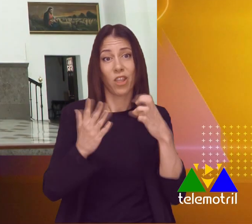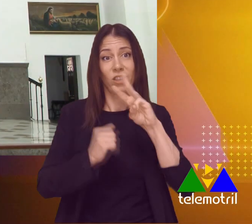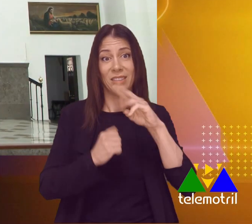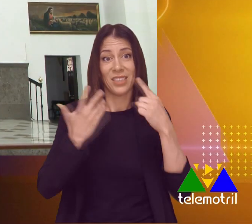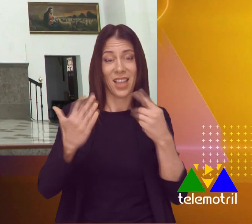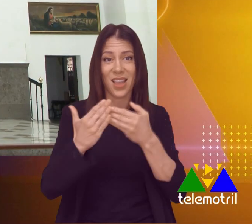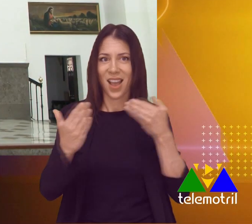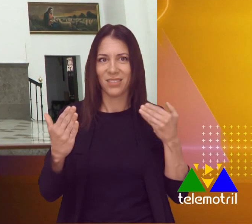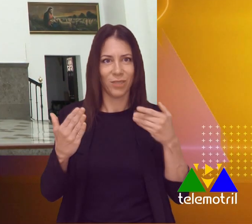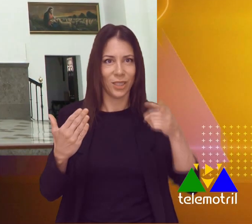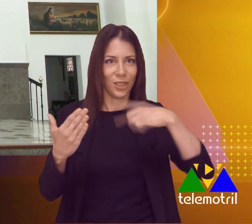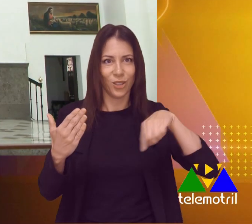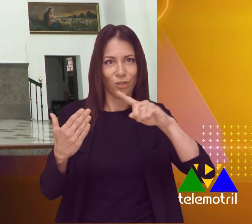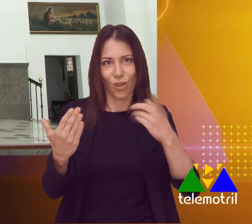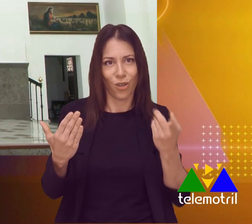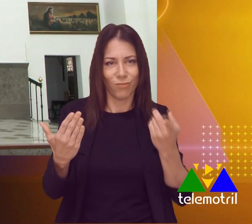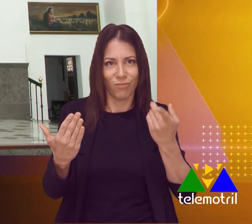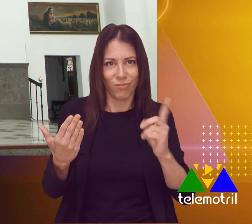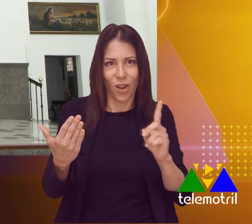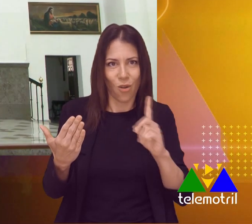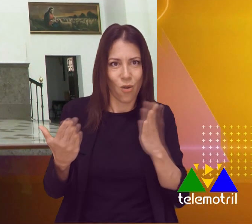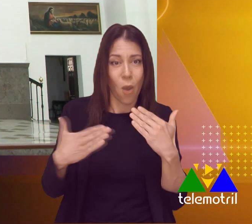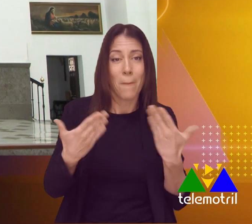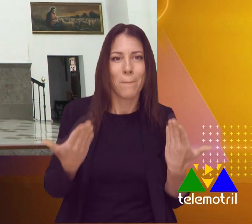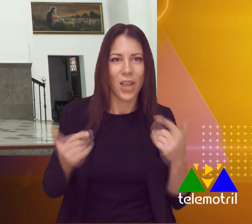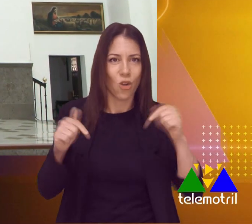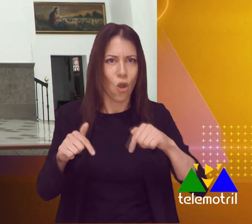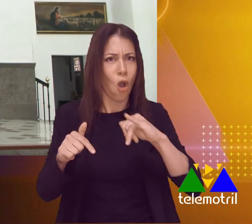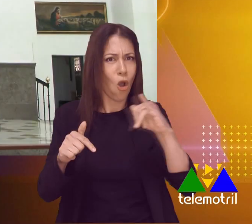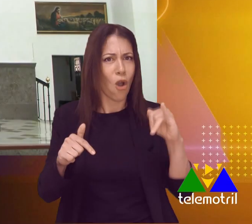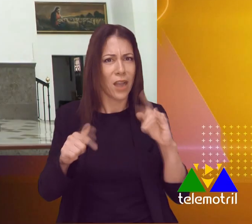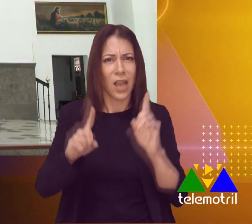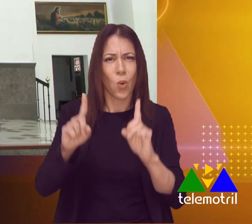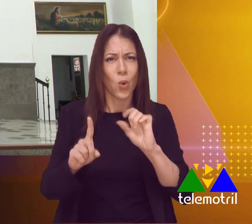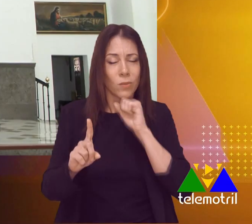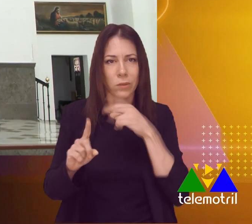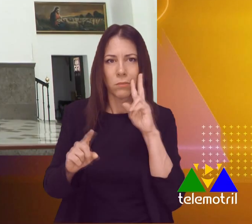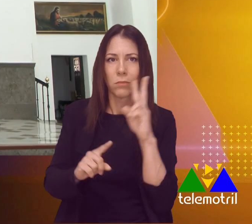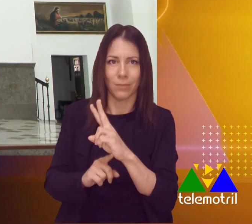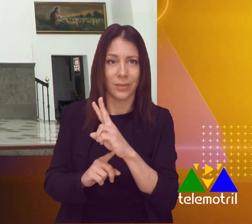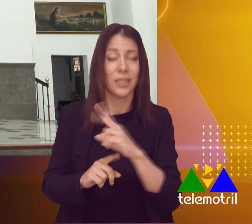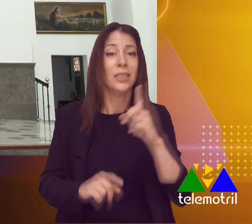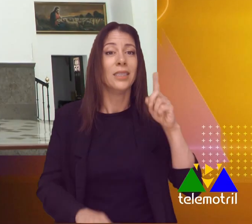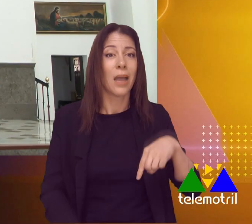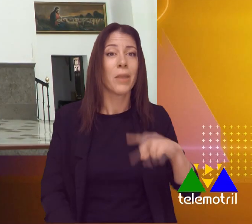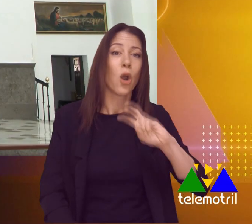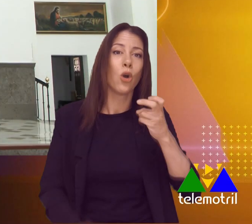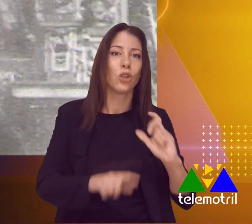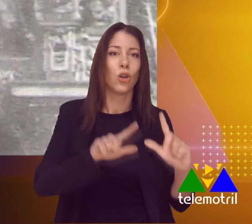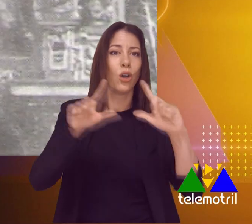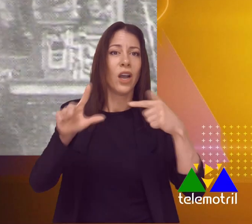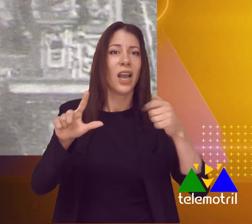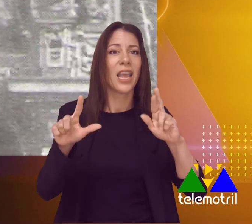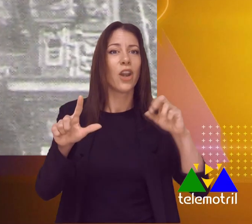¿no? De todas maneras, este gran retablo que hubo de Jerónimo de la Cárcel aparece en